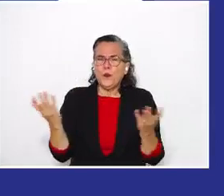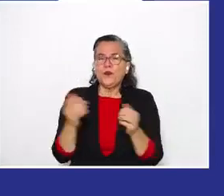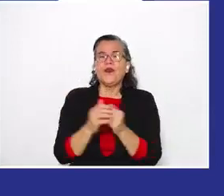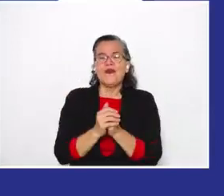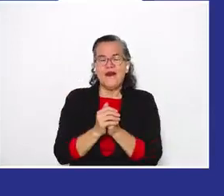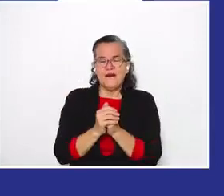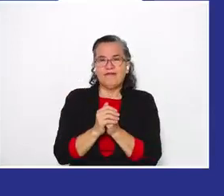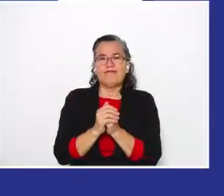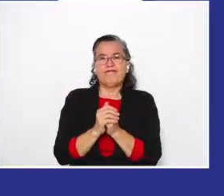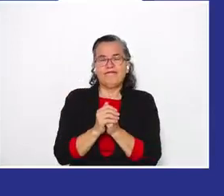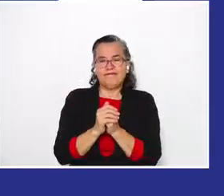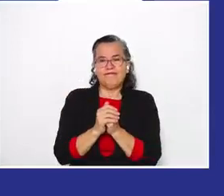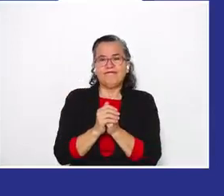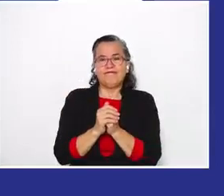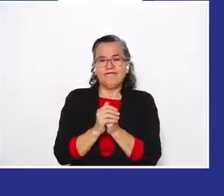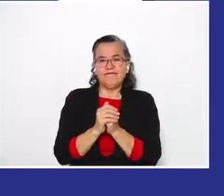que